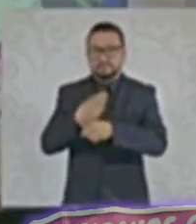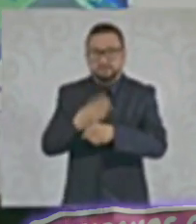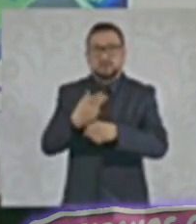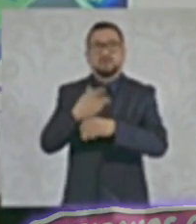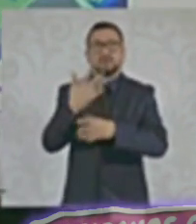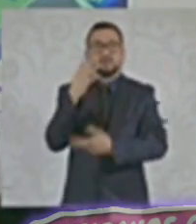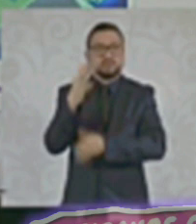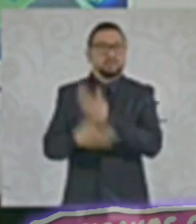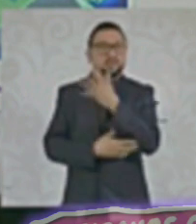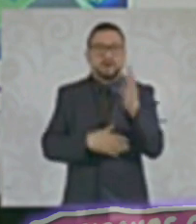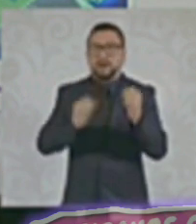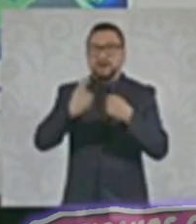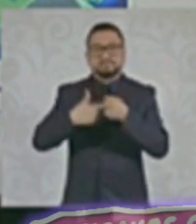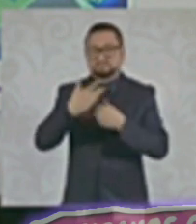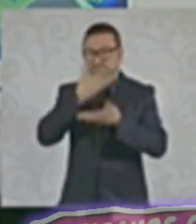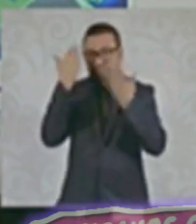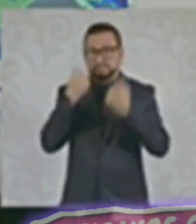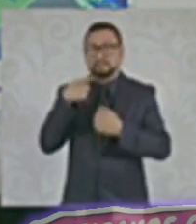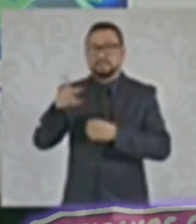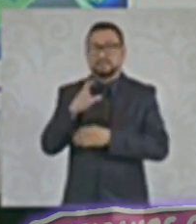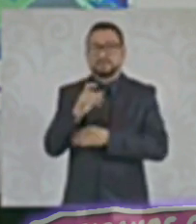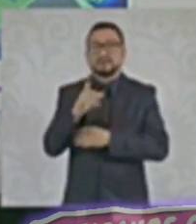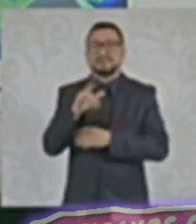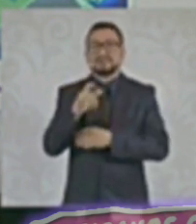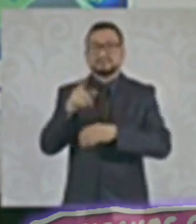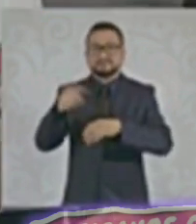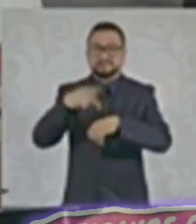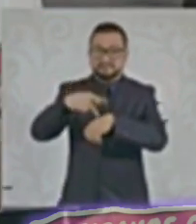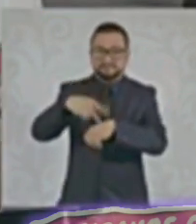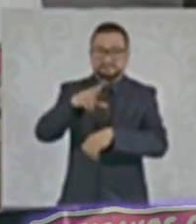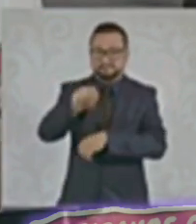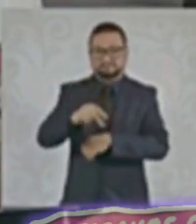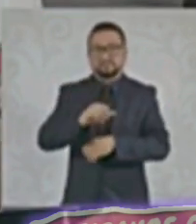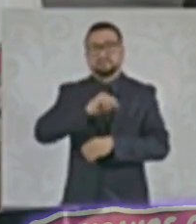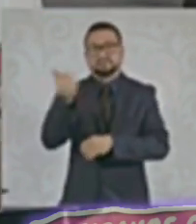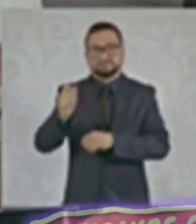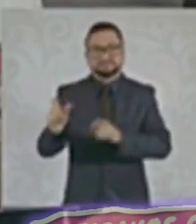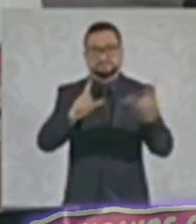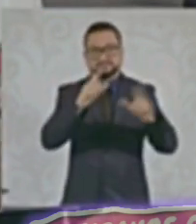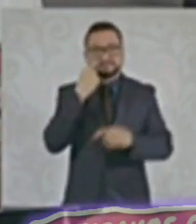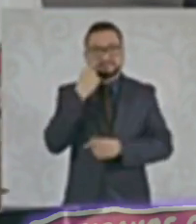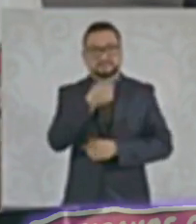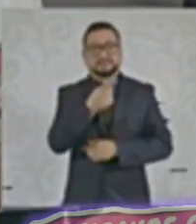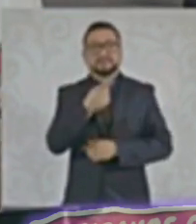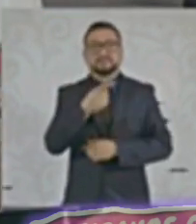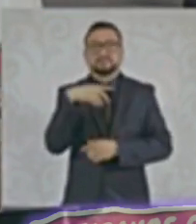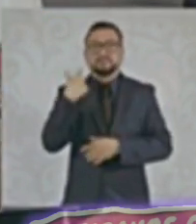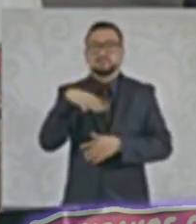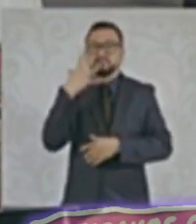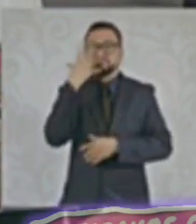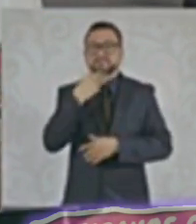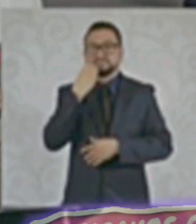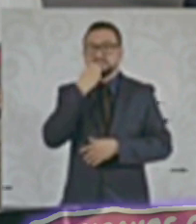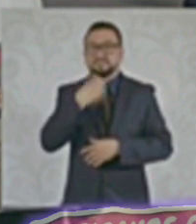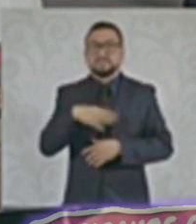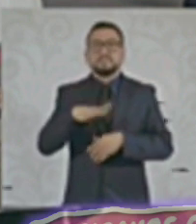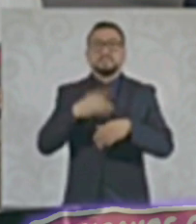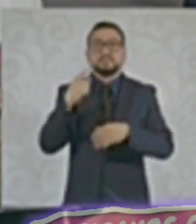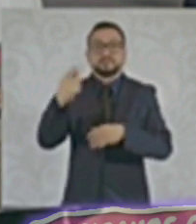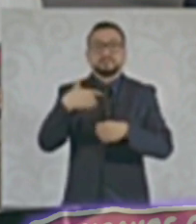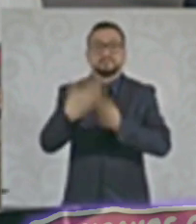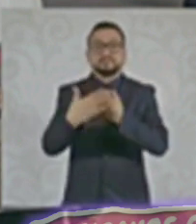bosque o a ver qué hacen, pero caliza, no. La siguiente, por favor. Y esto es la parte maravillosa, porque esto va